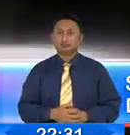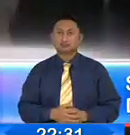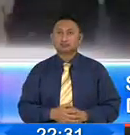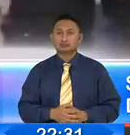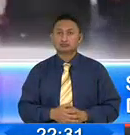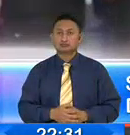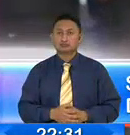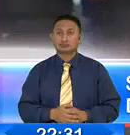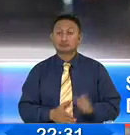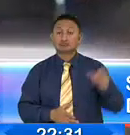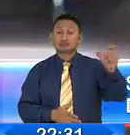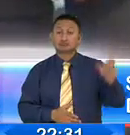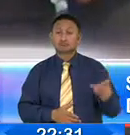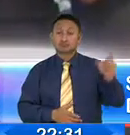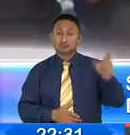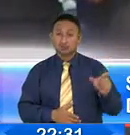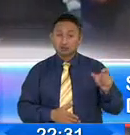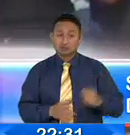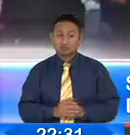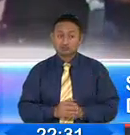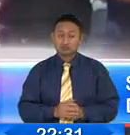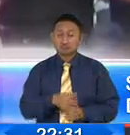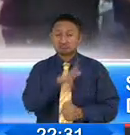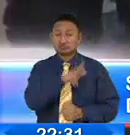Las víctimas habrían recibido de